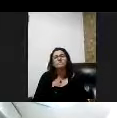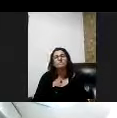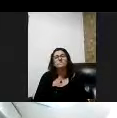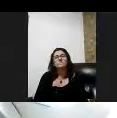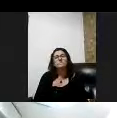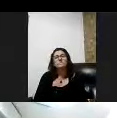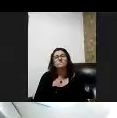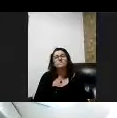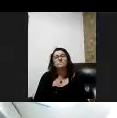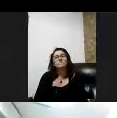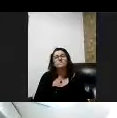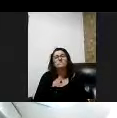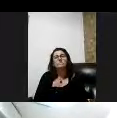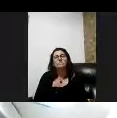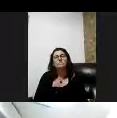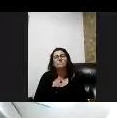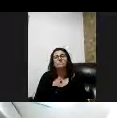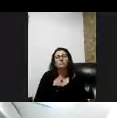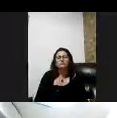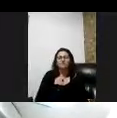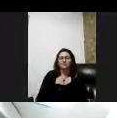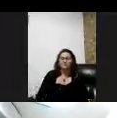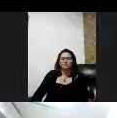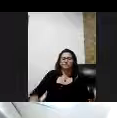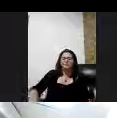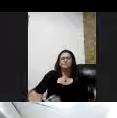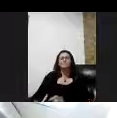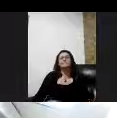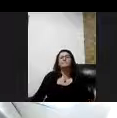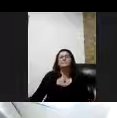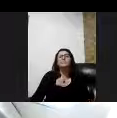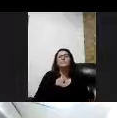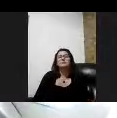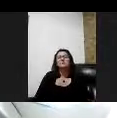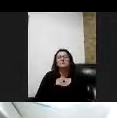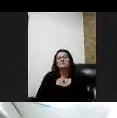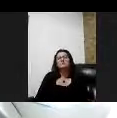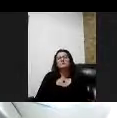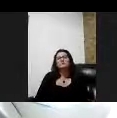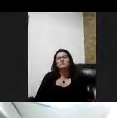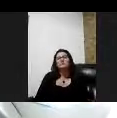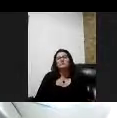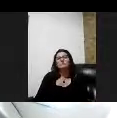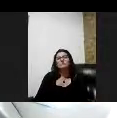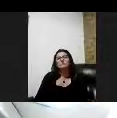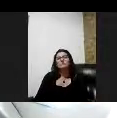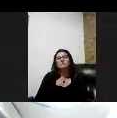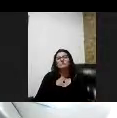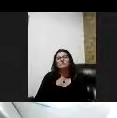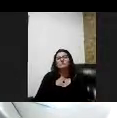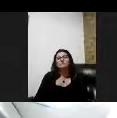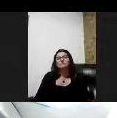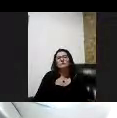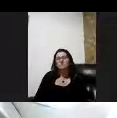manera. Que ha tenido alguna infección de transmisión sexual, 23%, y que estaba vacunado para hepatitis A y B, 60